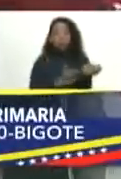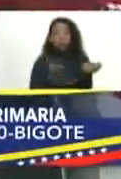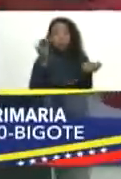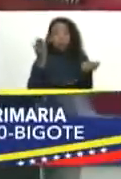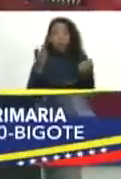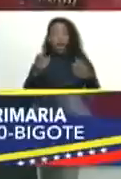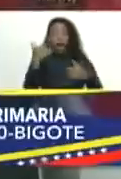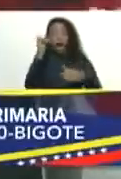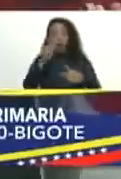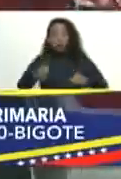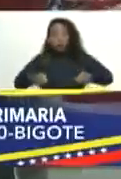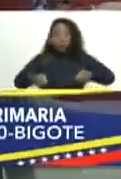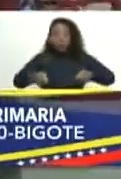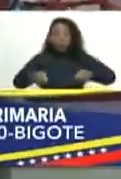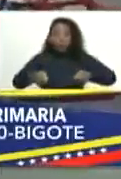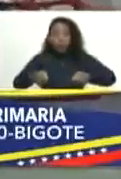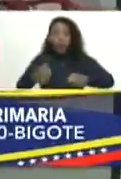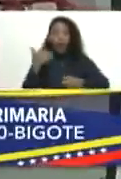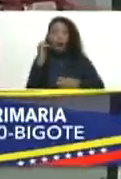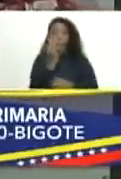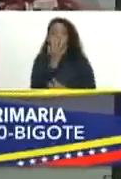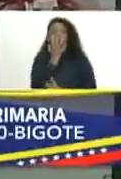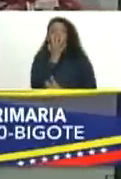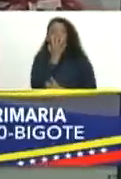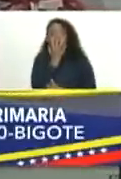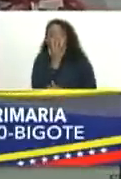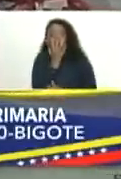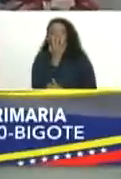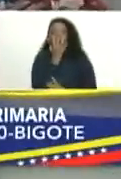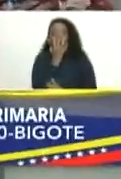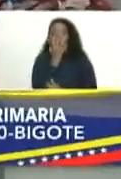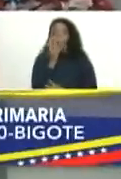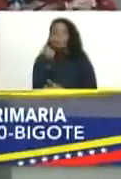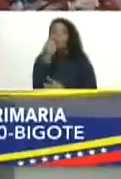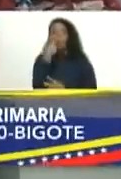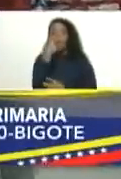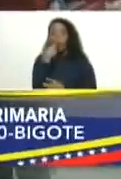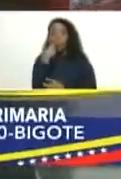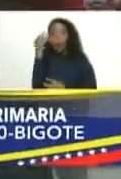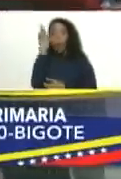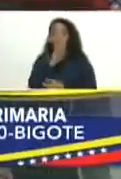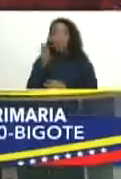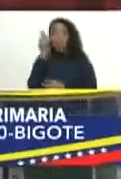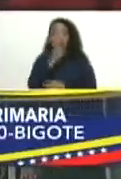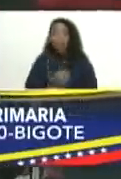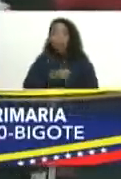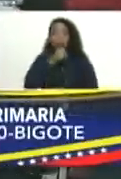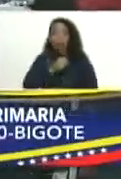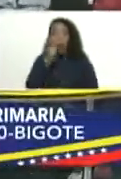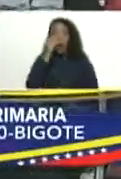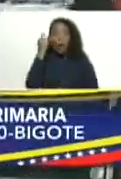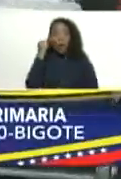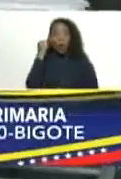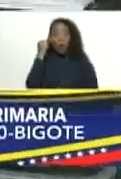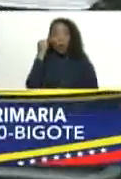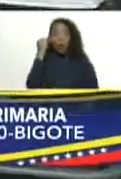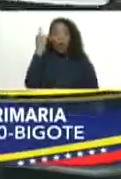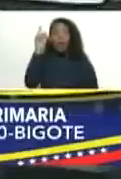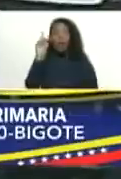tenemos nebulizadores, tenemos toda una serie de medicamentos que utilizan las personas de la tercera edad y con un